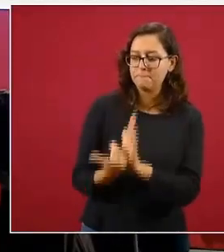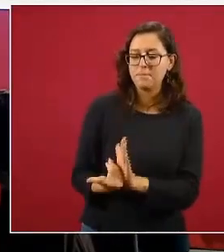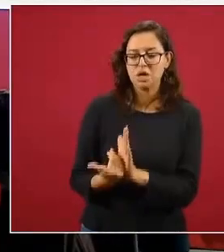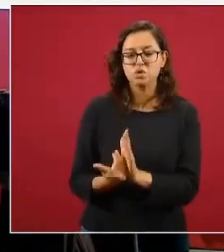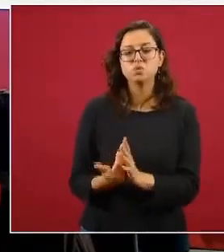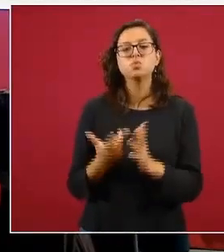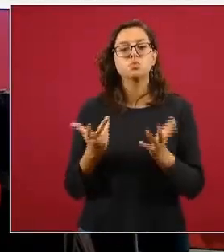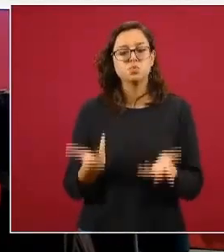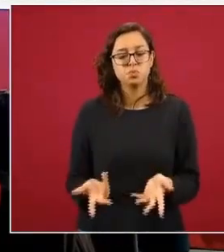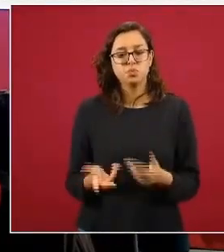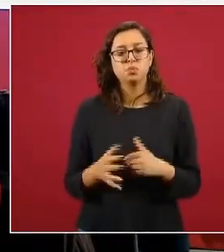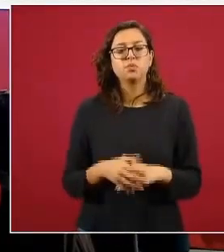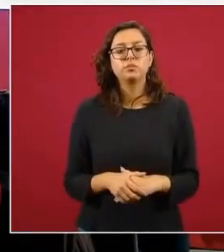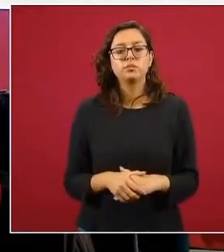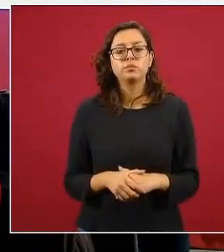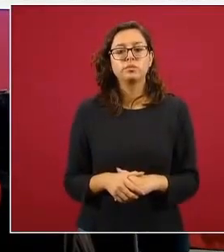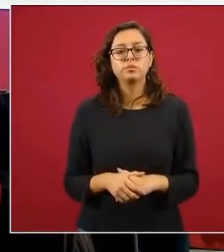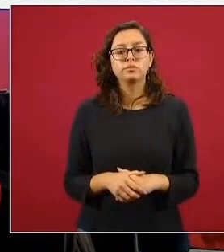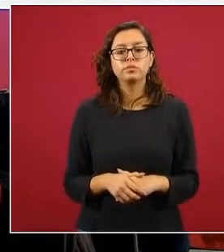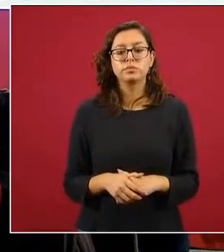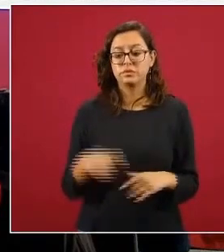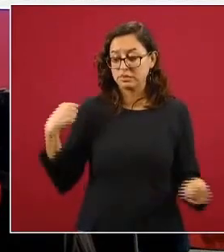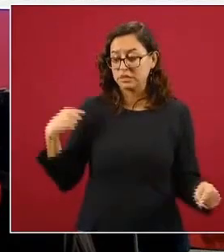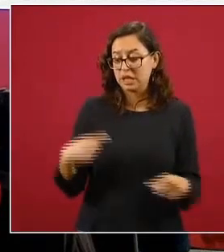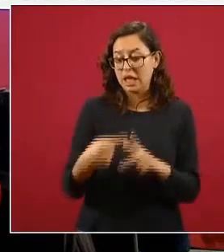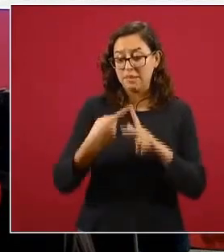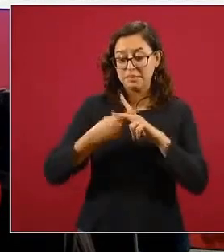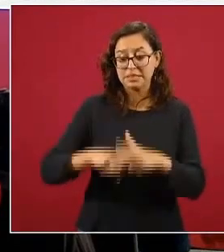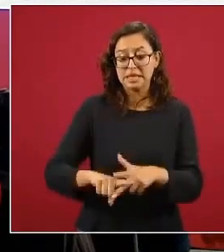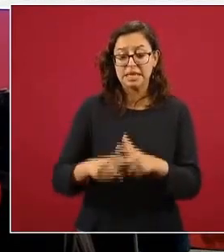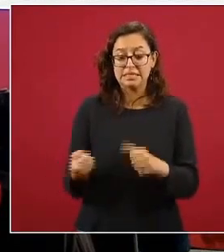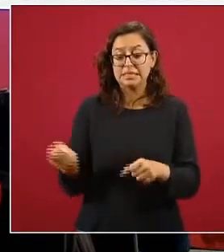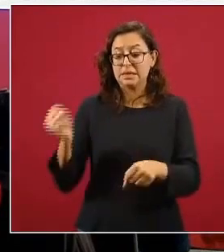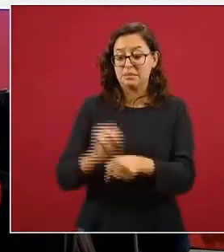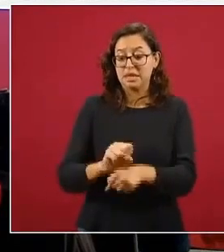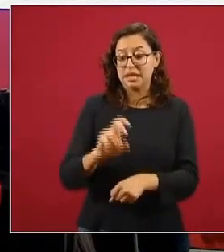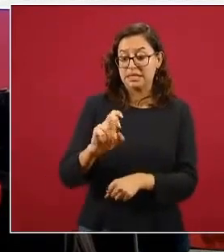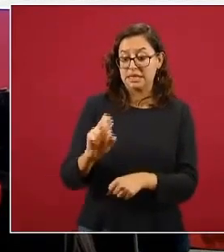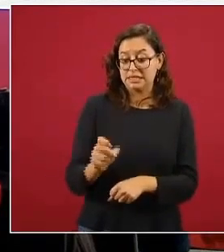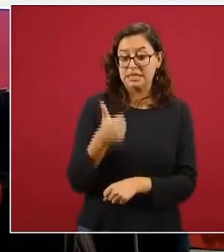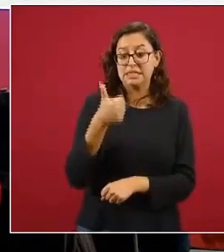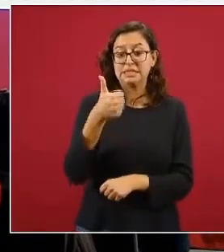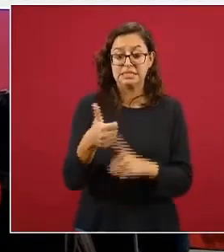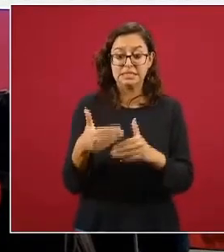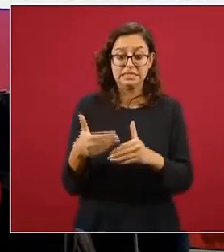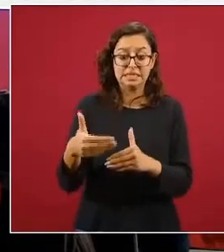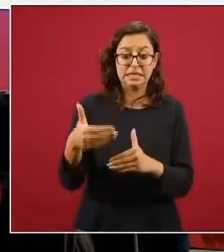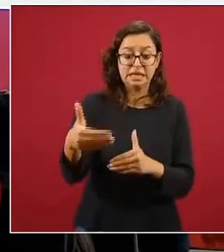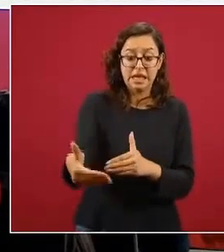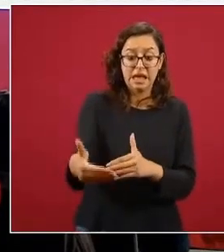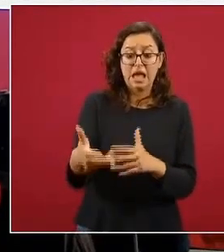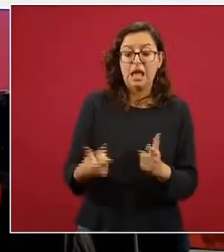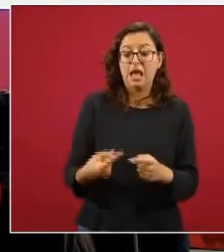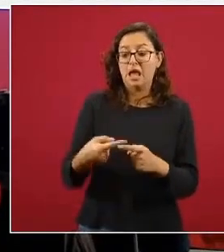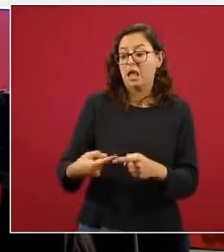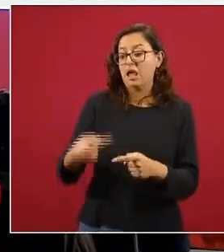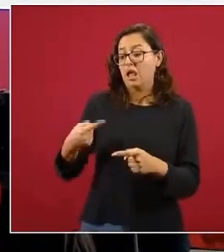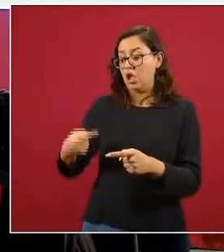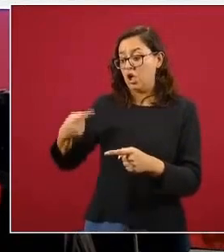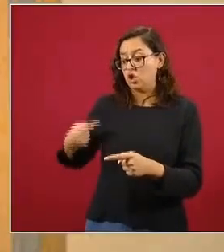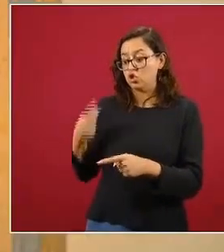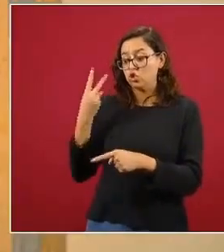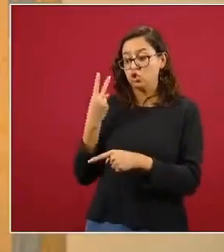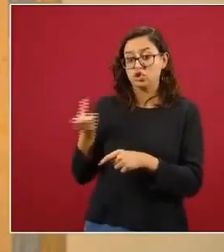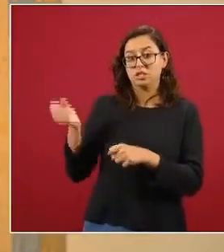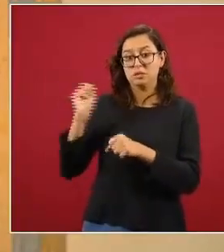habíamos anticipado desde que inició esta, que es la semana 36, que en las últimas 2 de este descenso, el descenso no